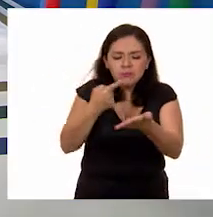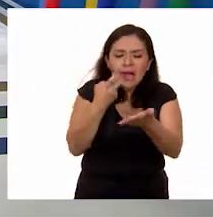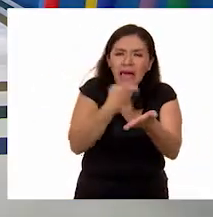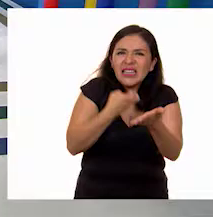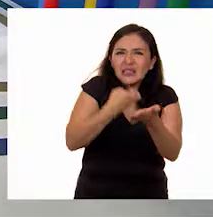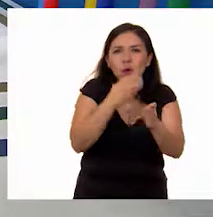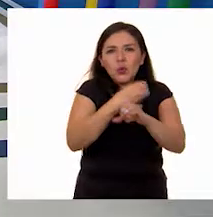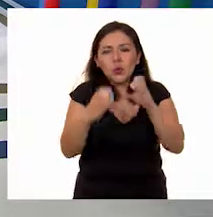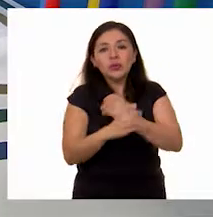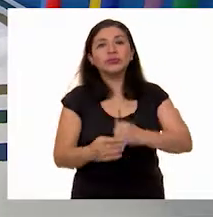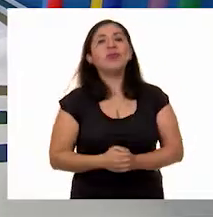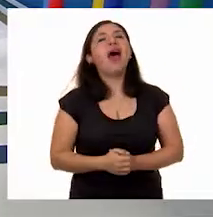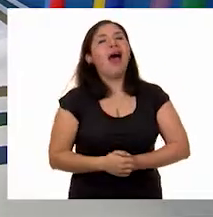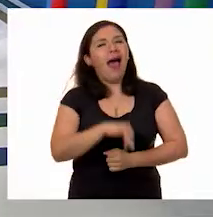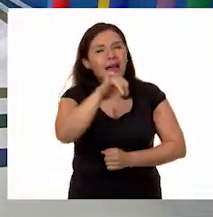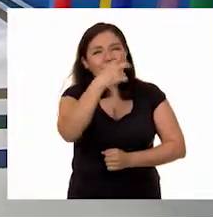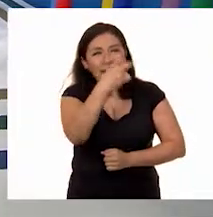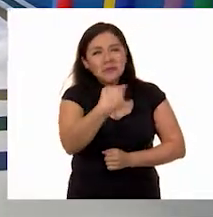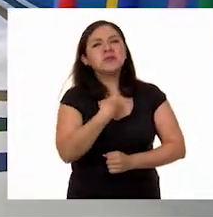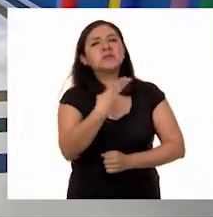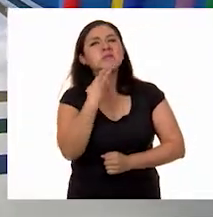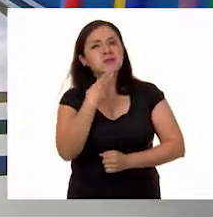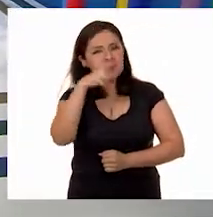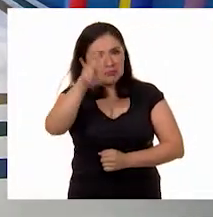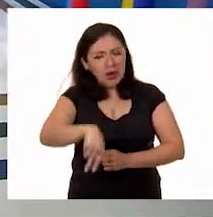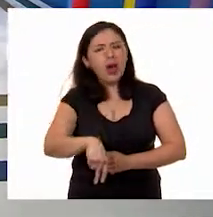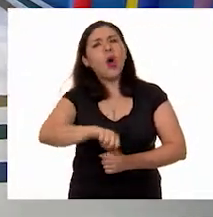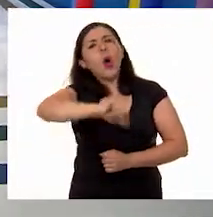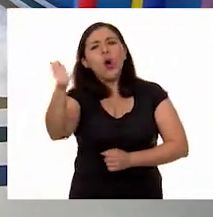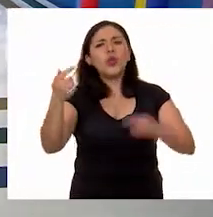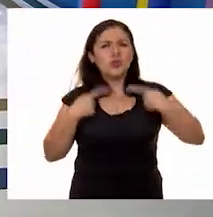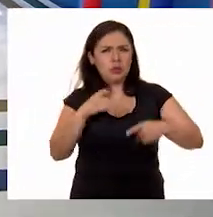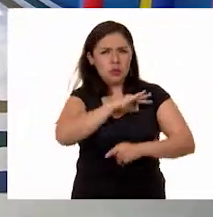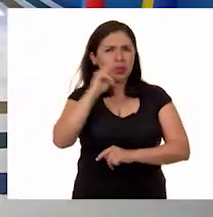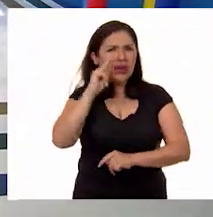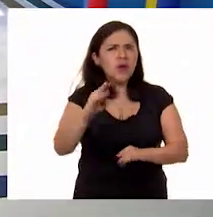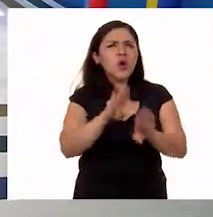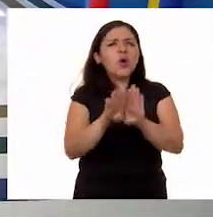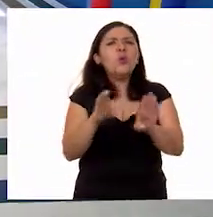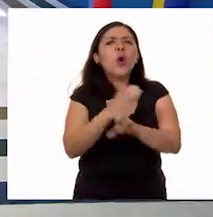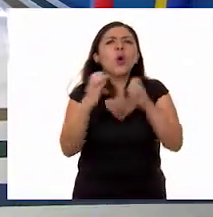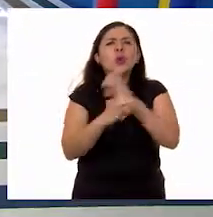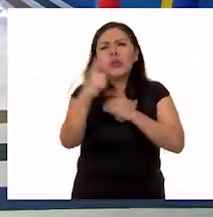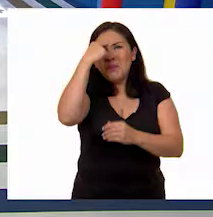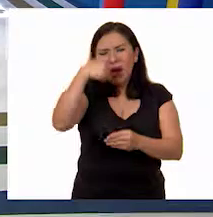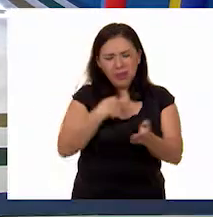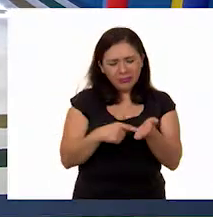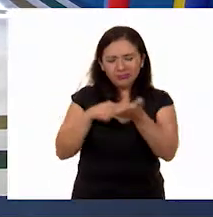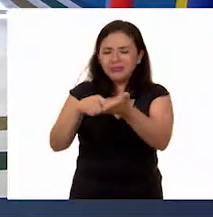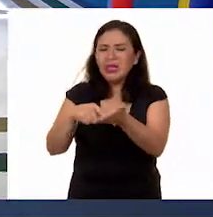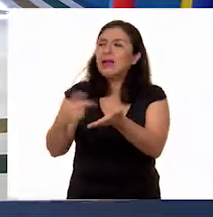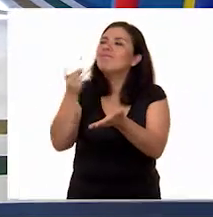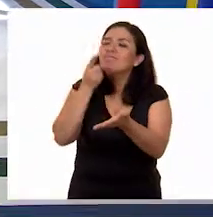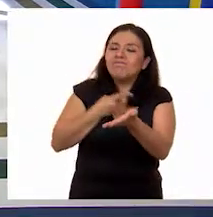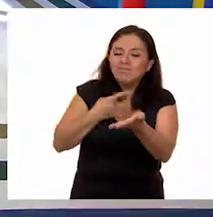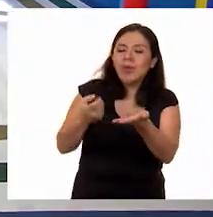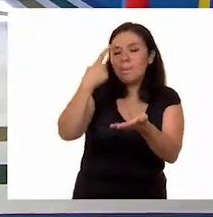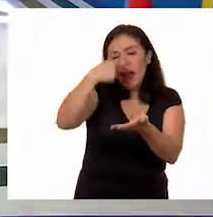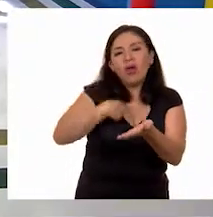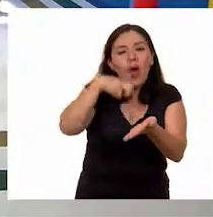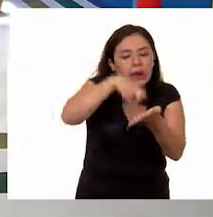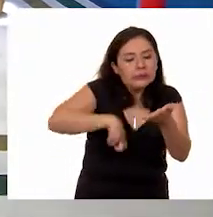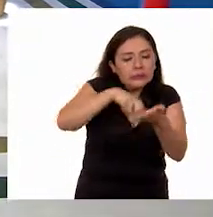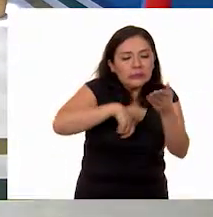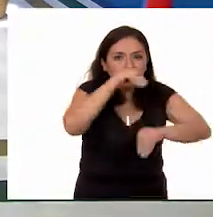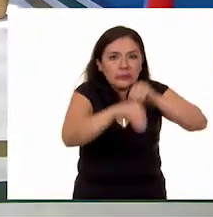me ha resultado, la verdad, muy enriquecedor. Y pues otros han podido observar aspectos a mejorar en mis textos que yo, la verdad, no había visto por mí